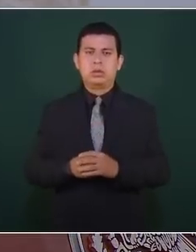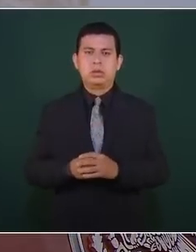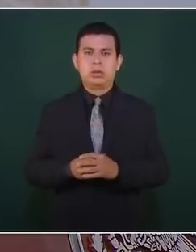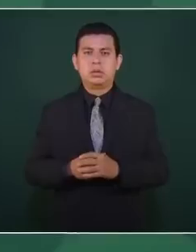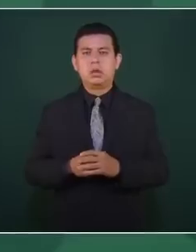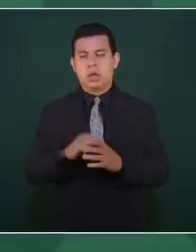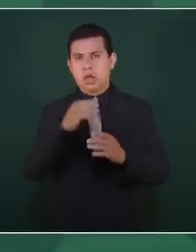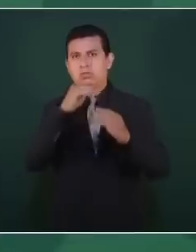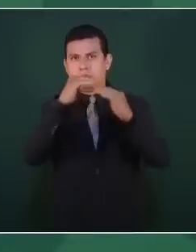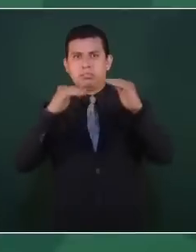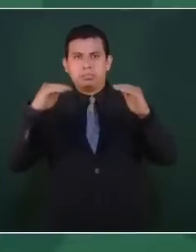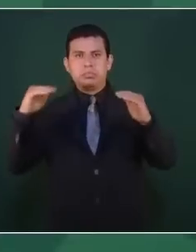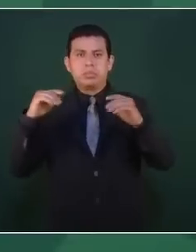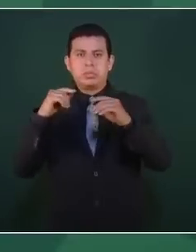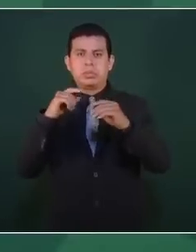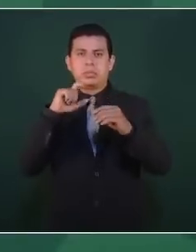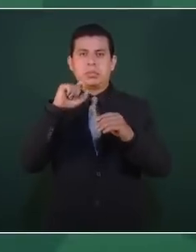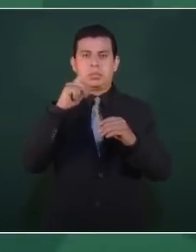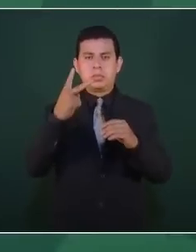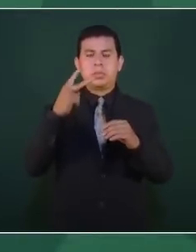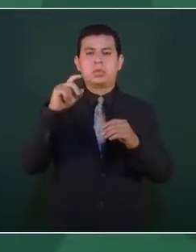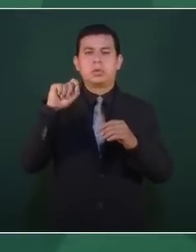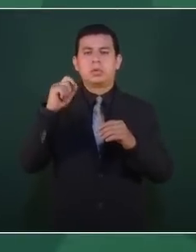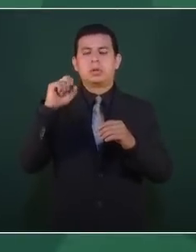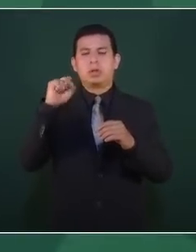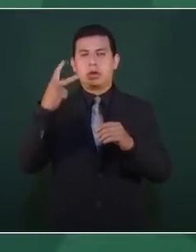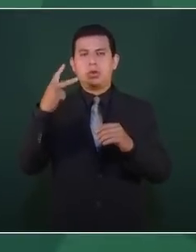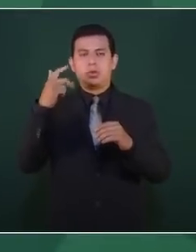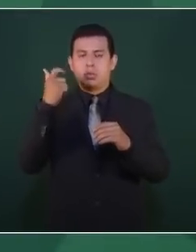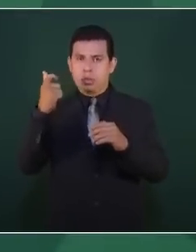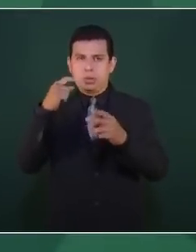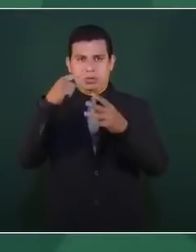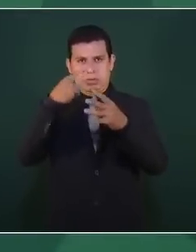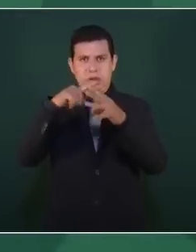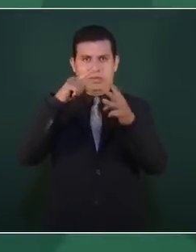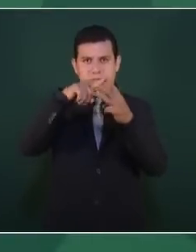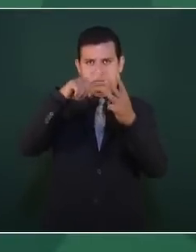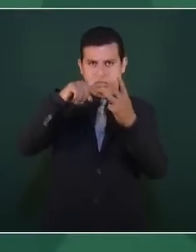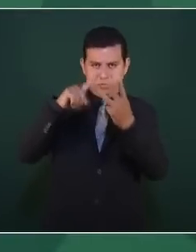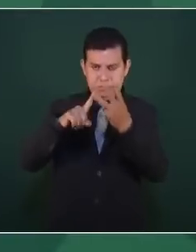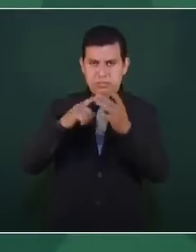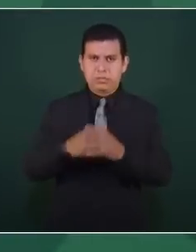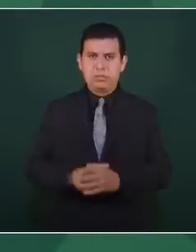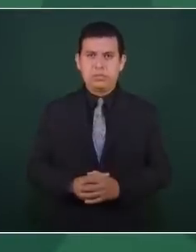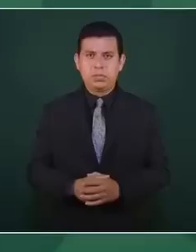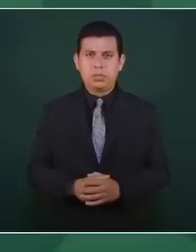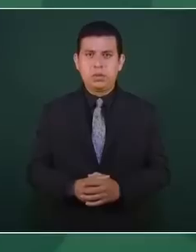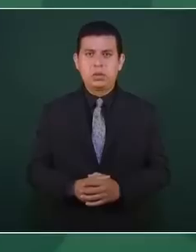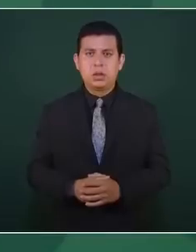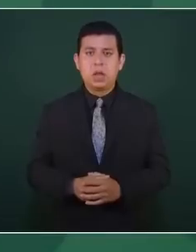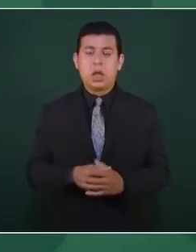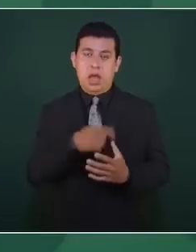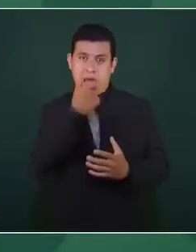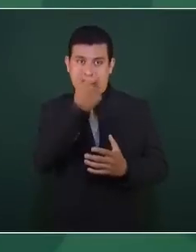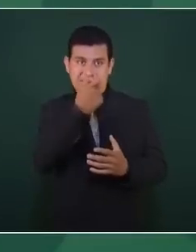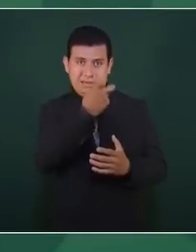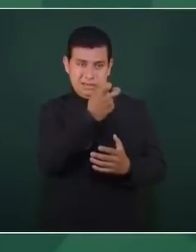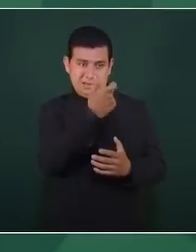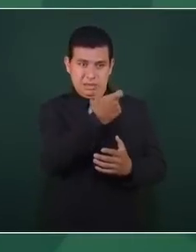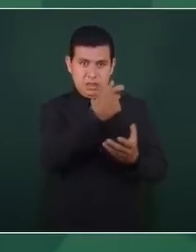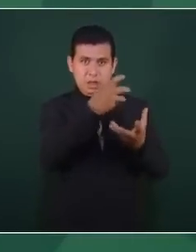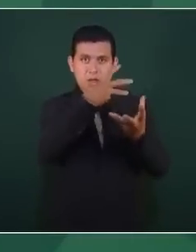22 pesos 45 centavos por litro y el diésel 21.68 por litro. El apoyo fiscal que se tiene para